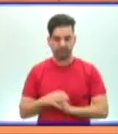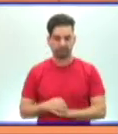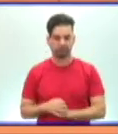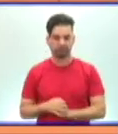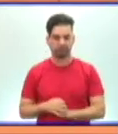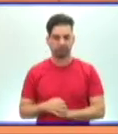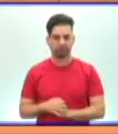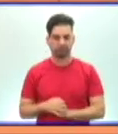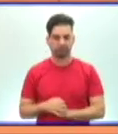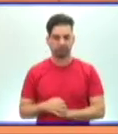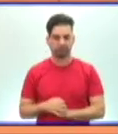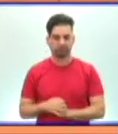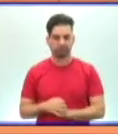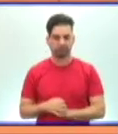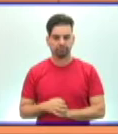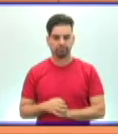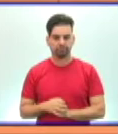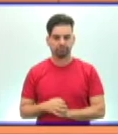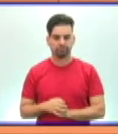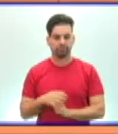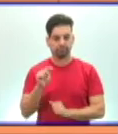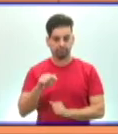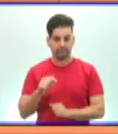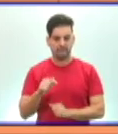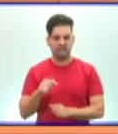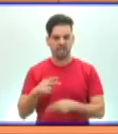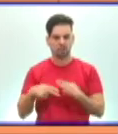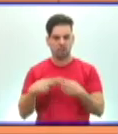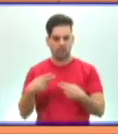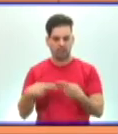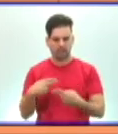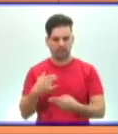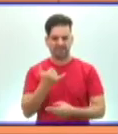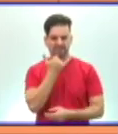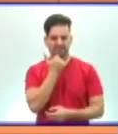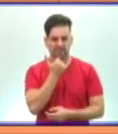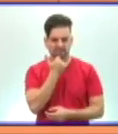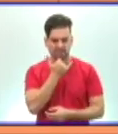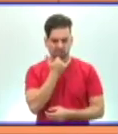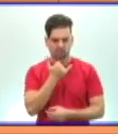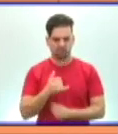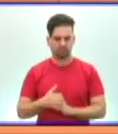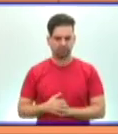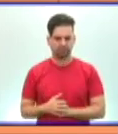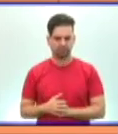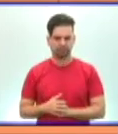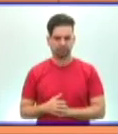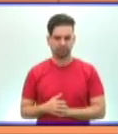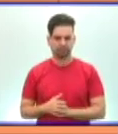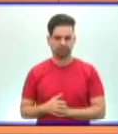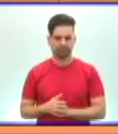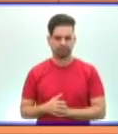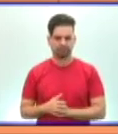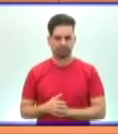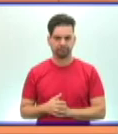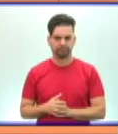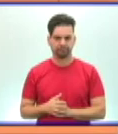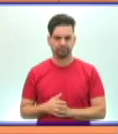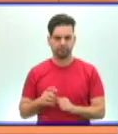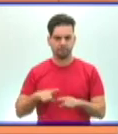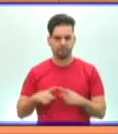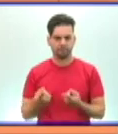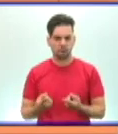supuesto, una repercusión negativa y un avance del cambio climático. Fíjense que en la medida